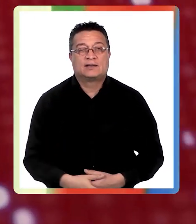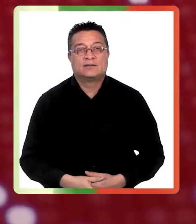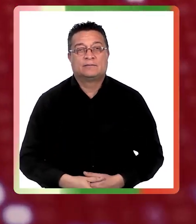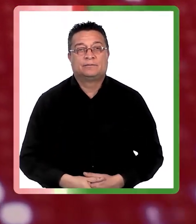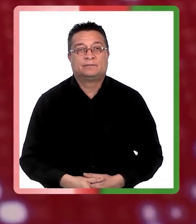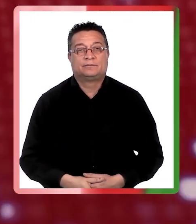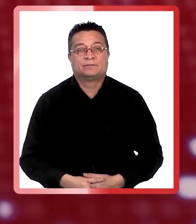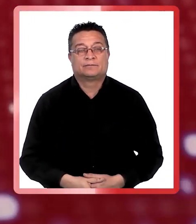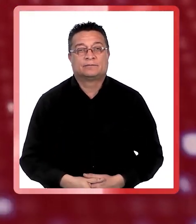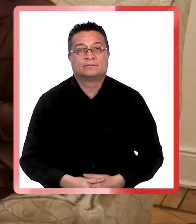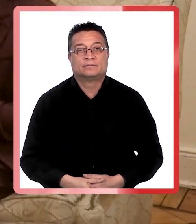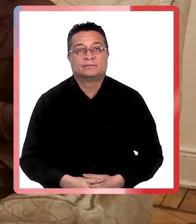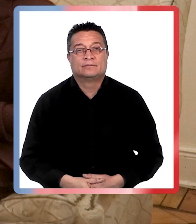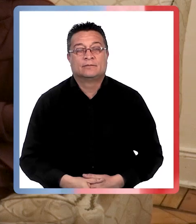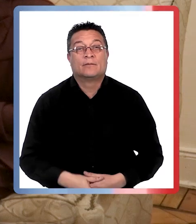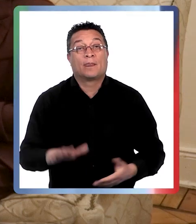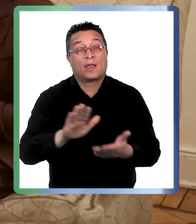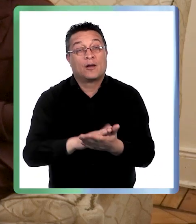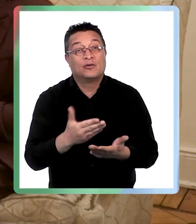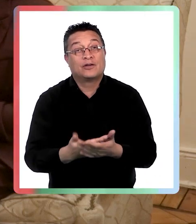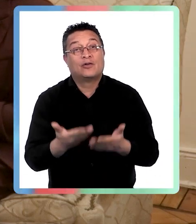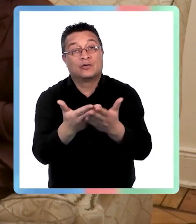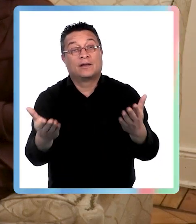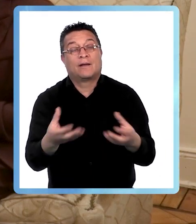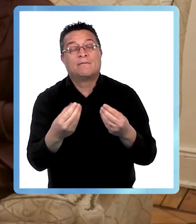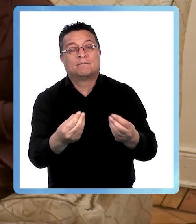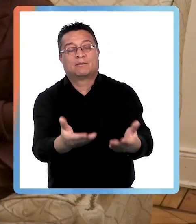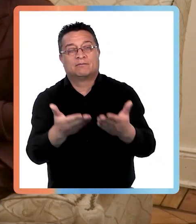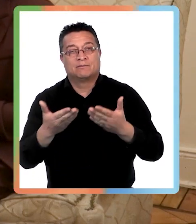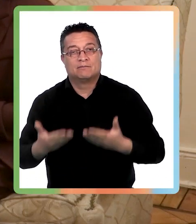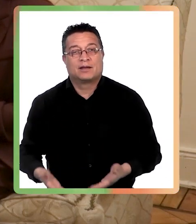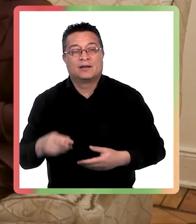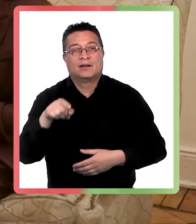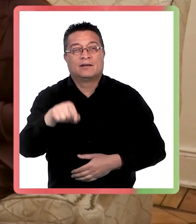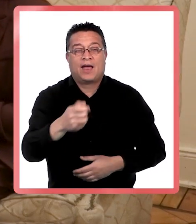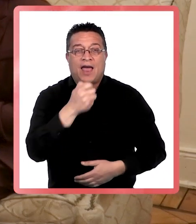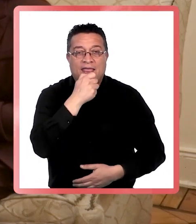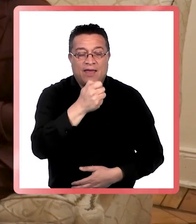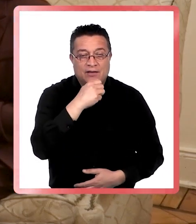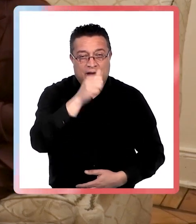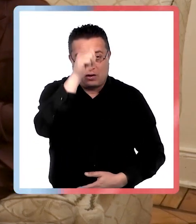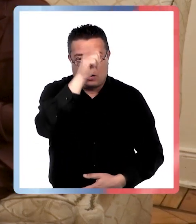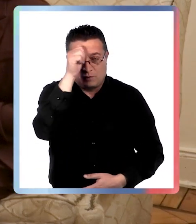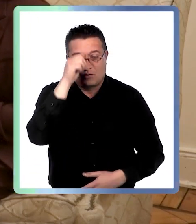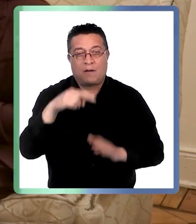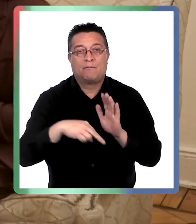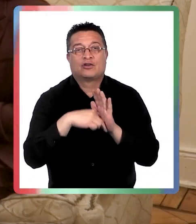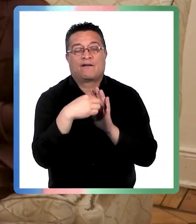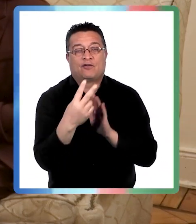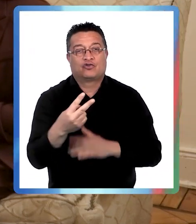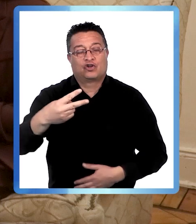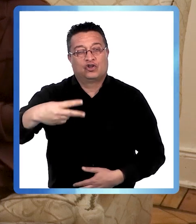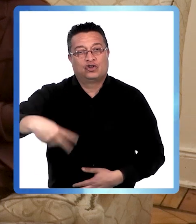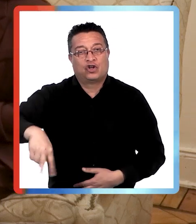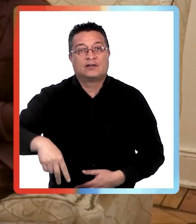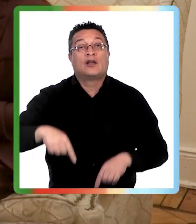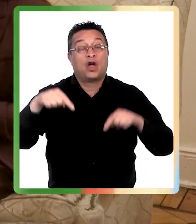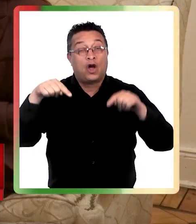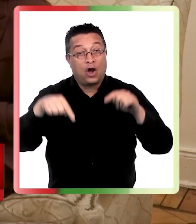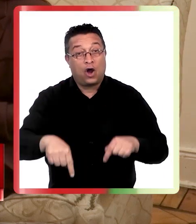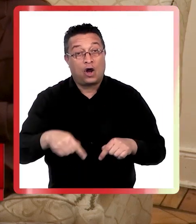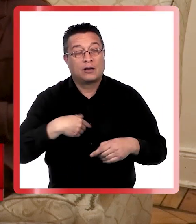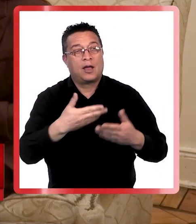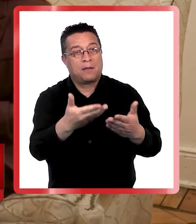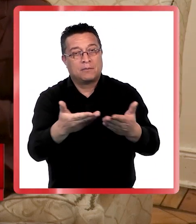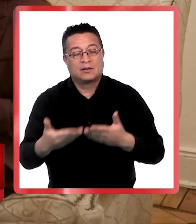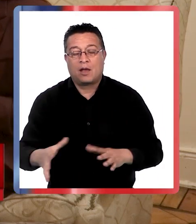Noticias. ¿Cómo están ustedes? Sean muy bienvenidos y bienvenidas a la entrevista del domingo en Portavoz Noticias. Hoy estamos